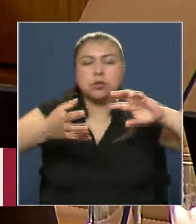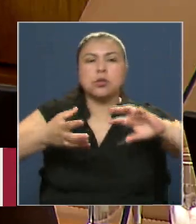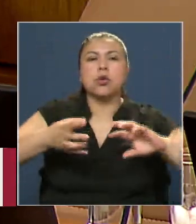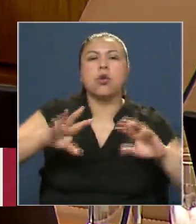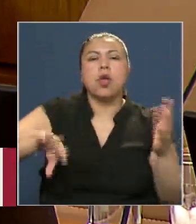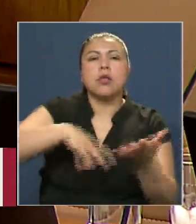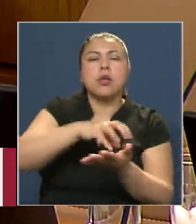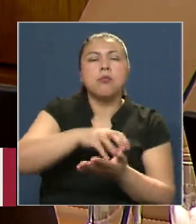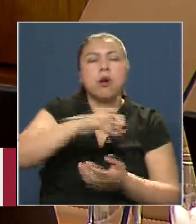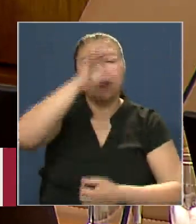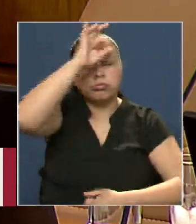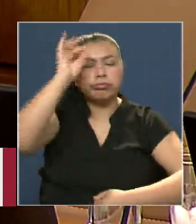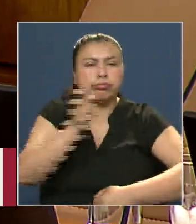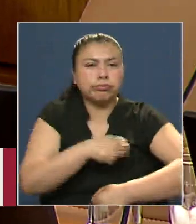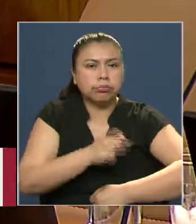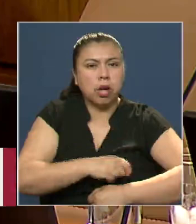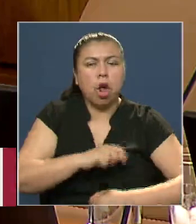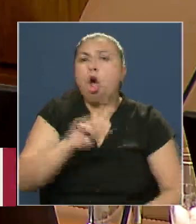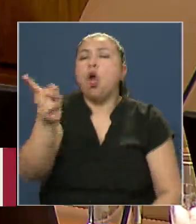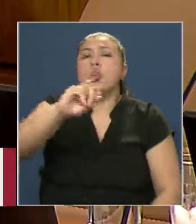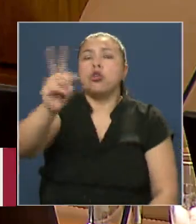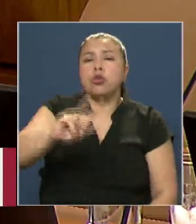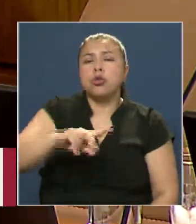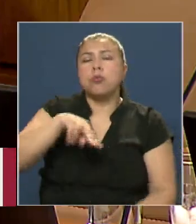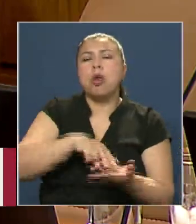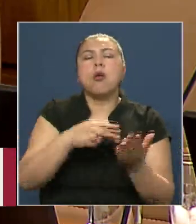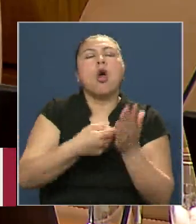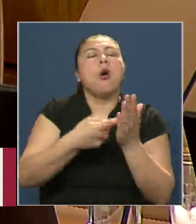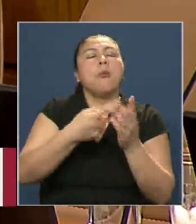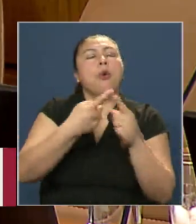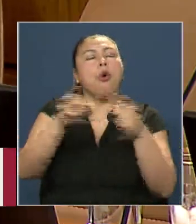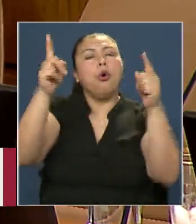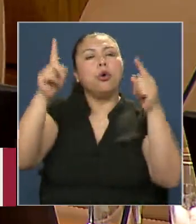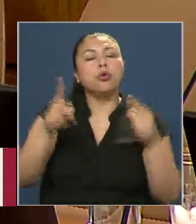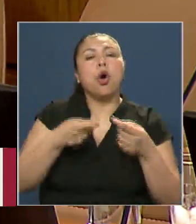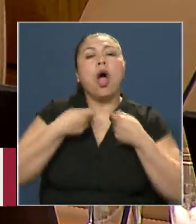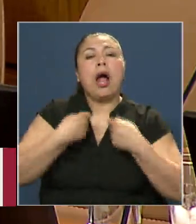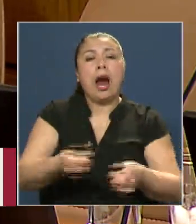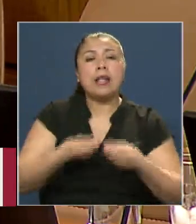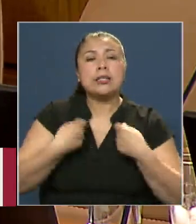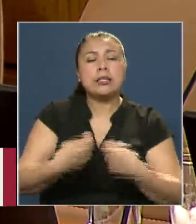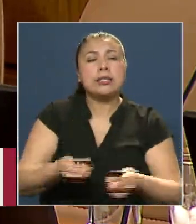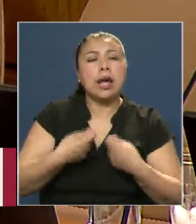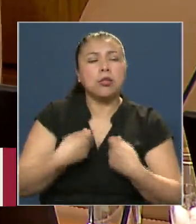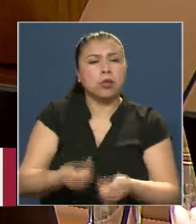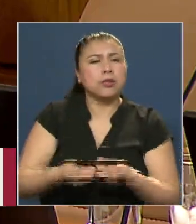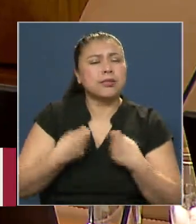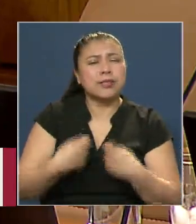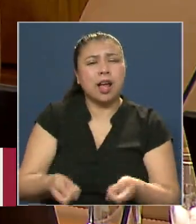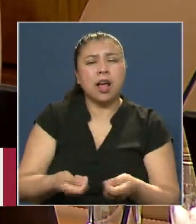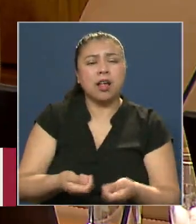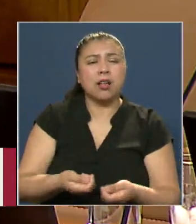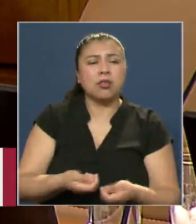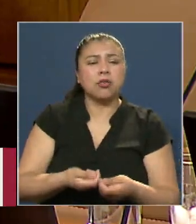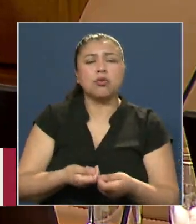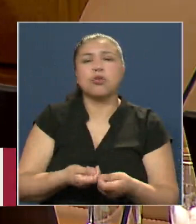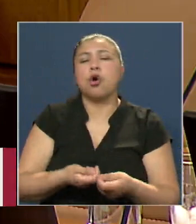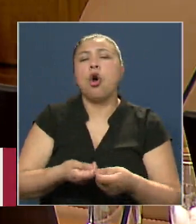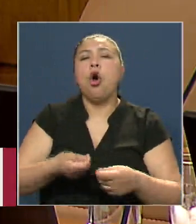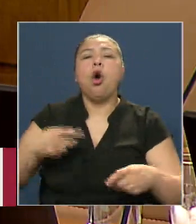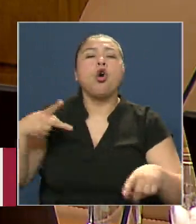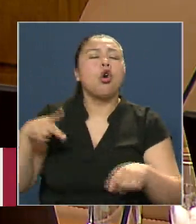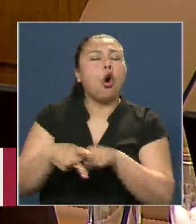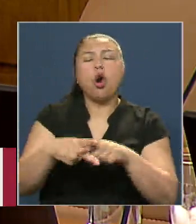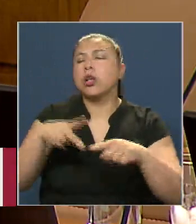No, el problema es otro. Estamos gastando más de lo que se necesita. Corta, métele tijera